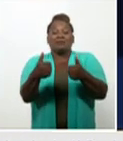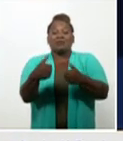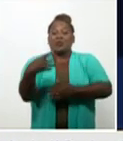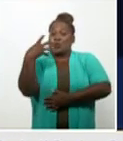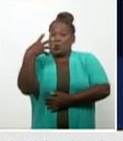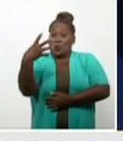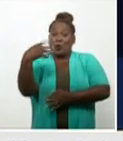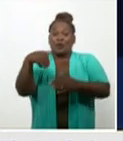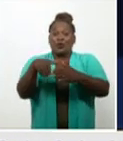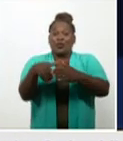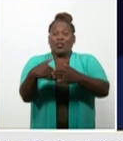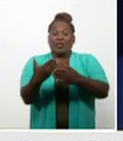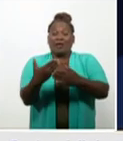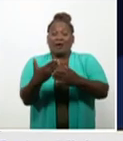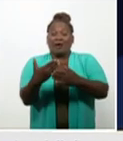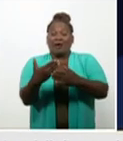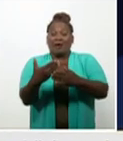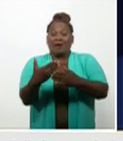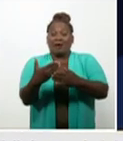consecutivo,